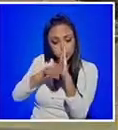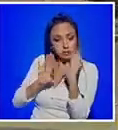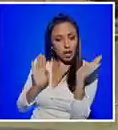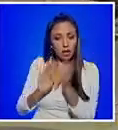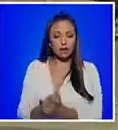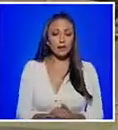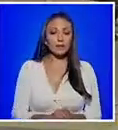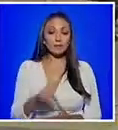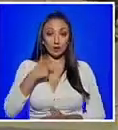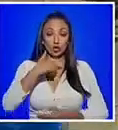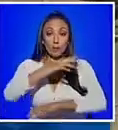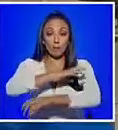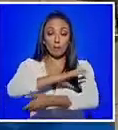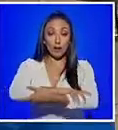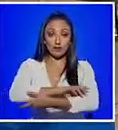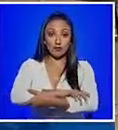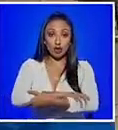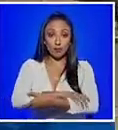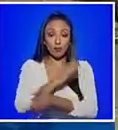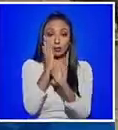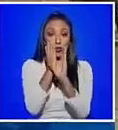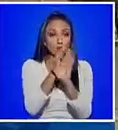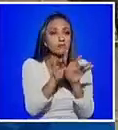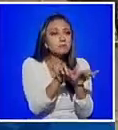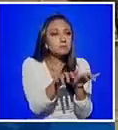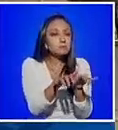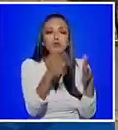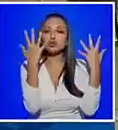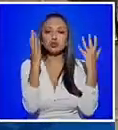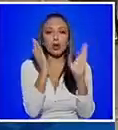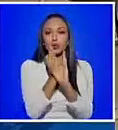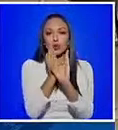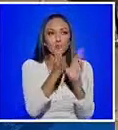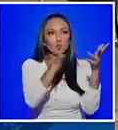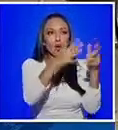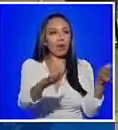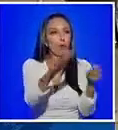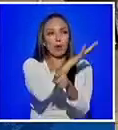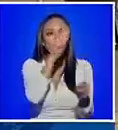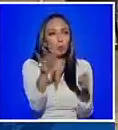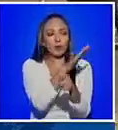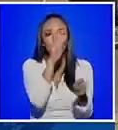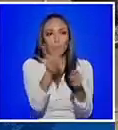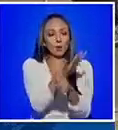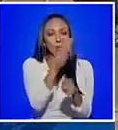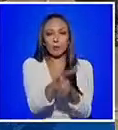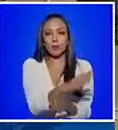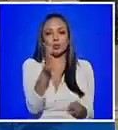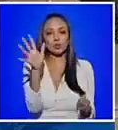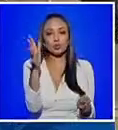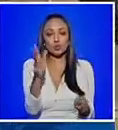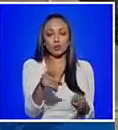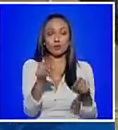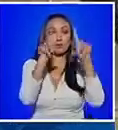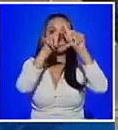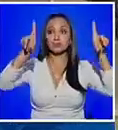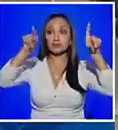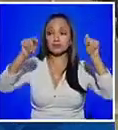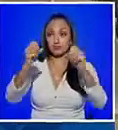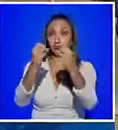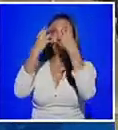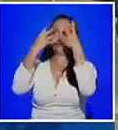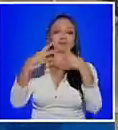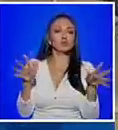se ingresa a las páginas de la AMT y no hay, le salen... unos afichitos indicándole que no